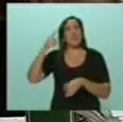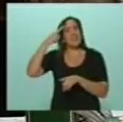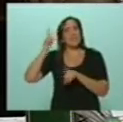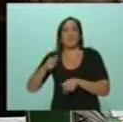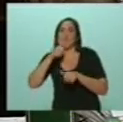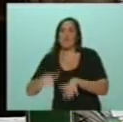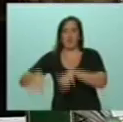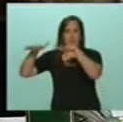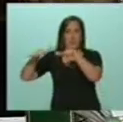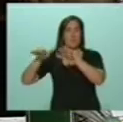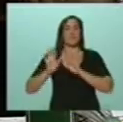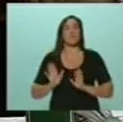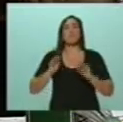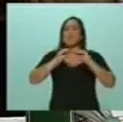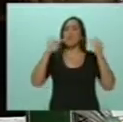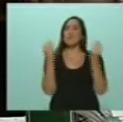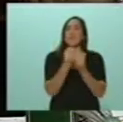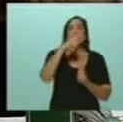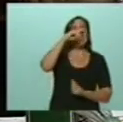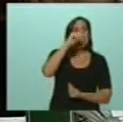les decía, fueron en total